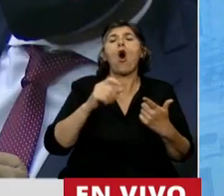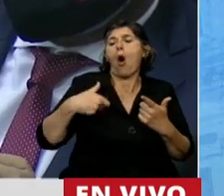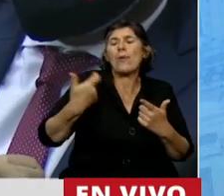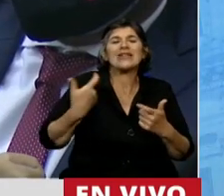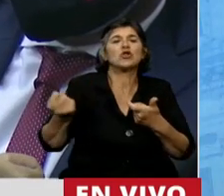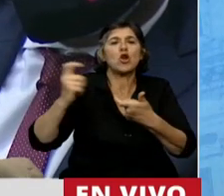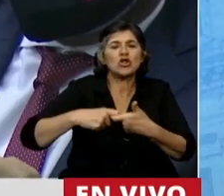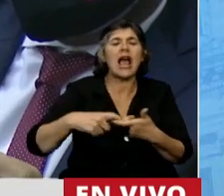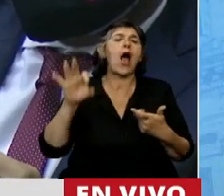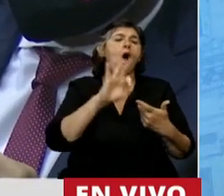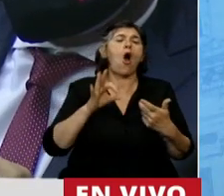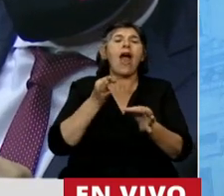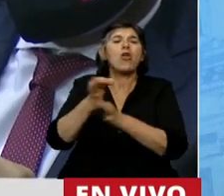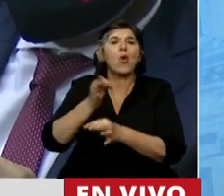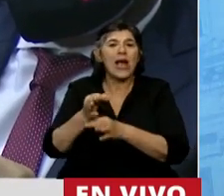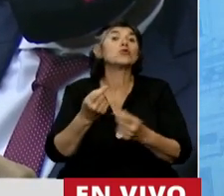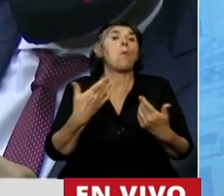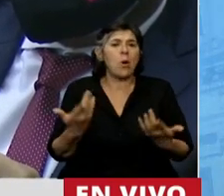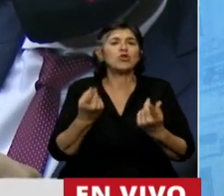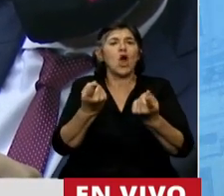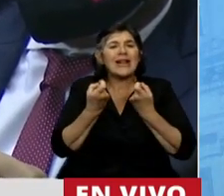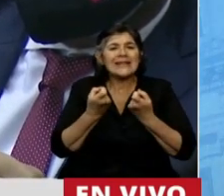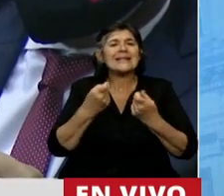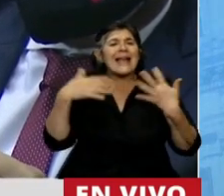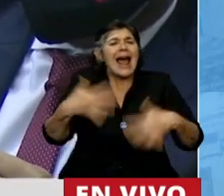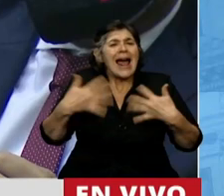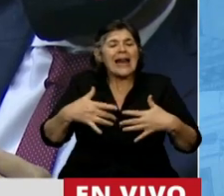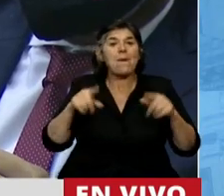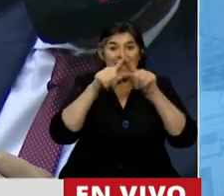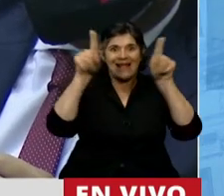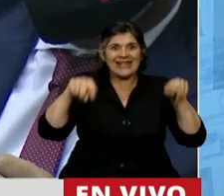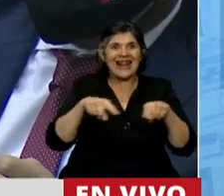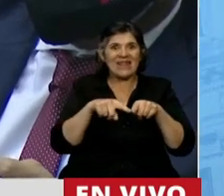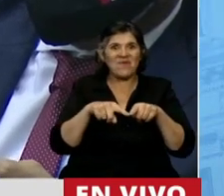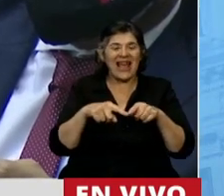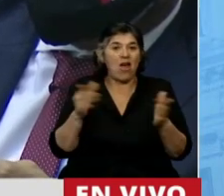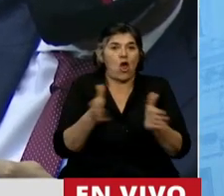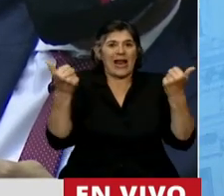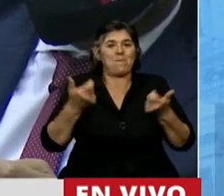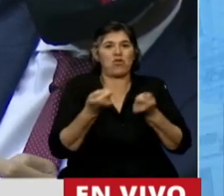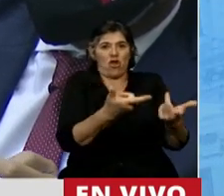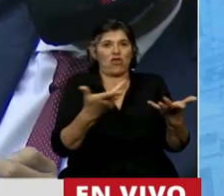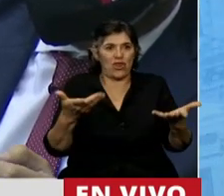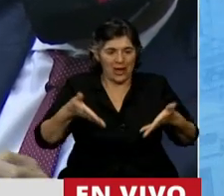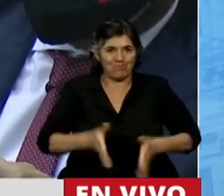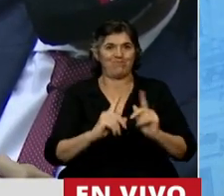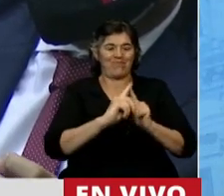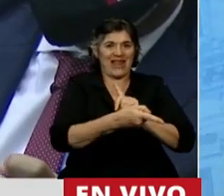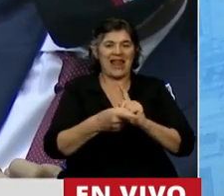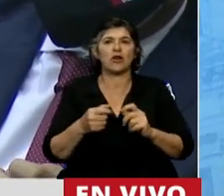educativa bueno nosotros lo que estamos buscando con esto es no la judicialización porque sé tenemos que evitar la judicialización